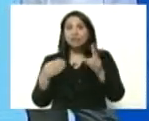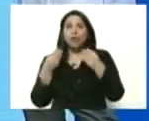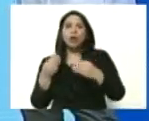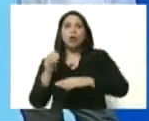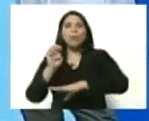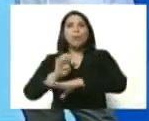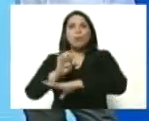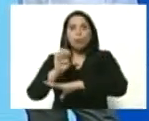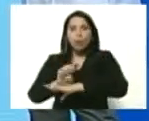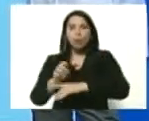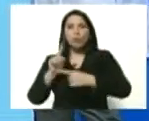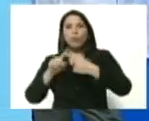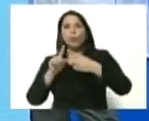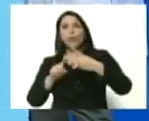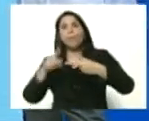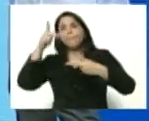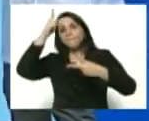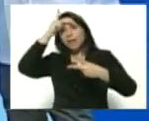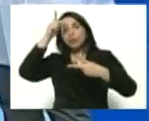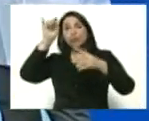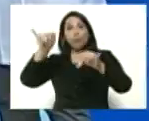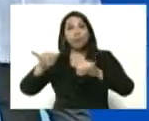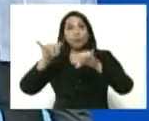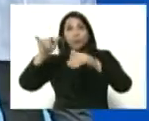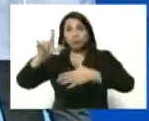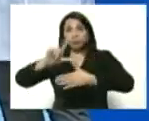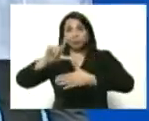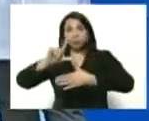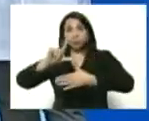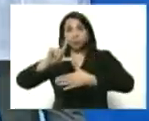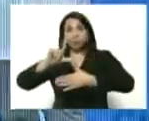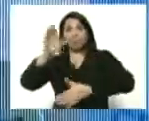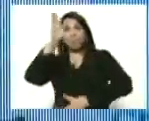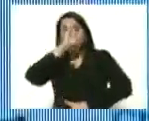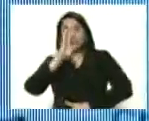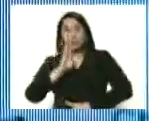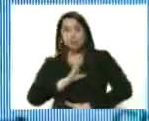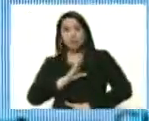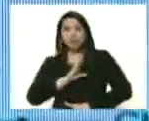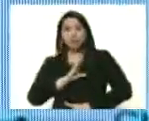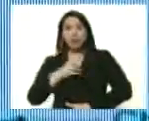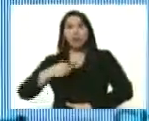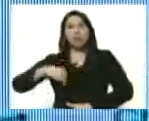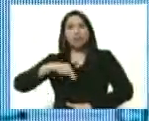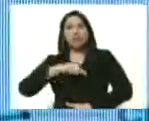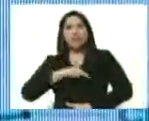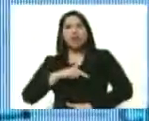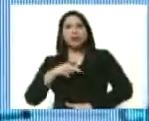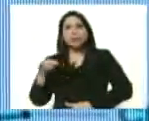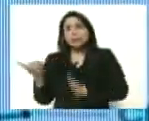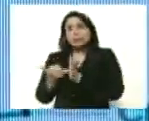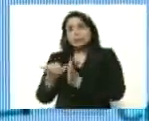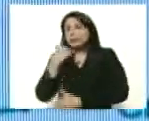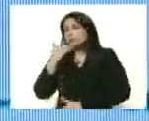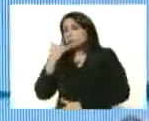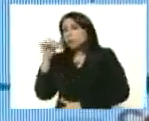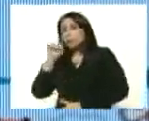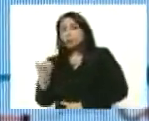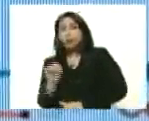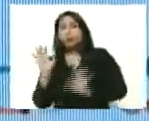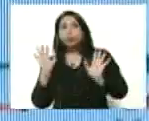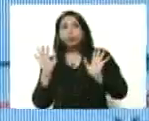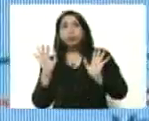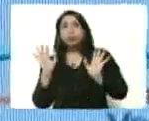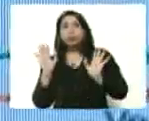Ecuador, Perú, de la misma región, Brasil, que está en nuestro límite sur, es